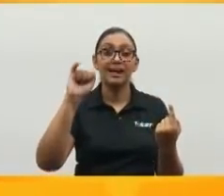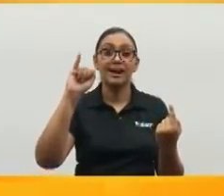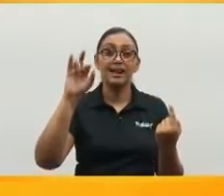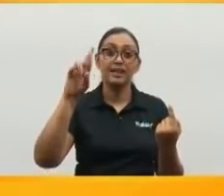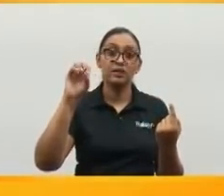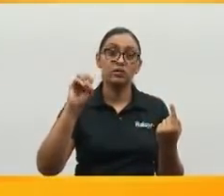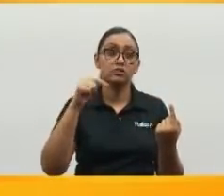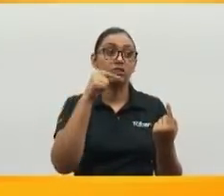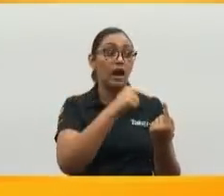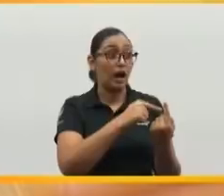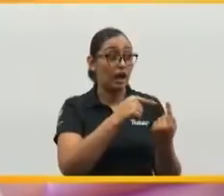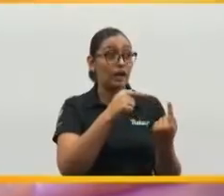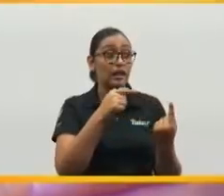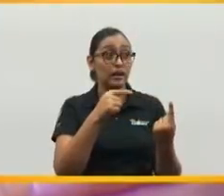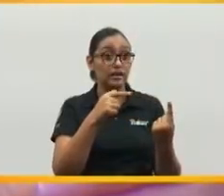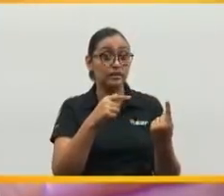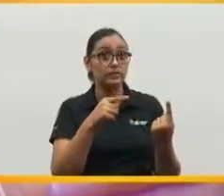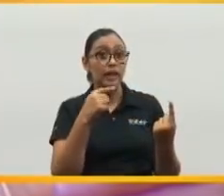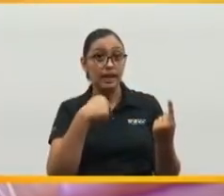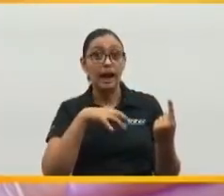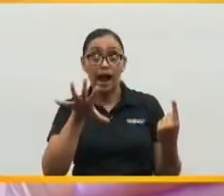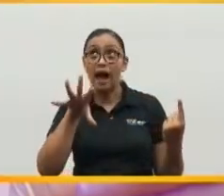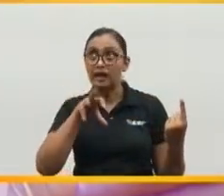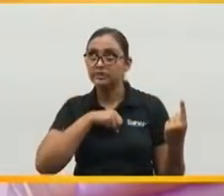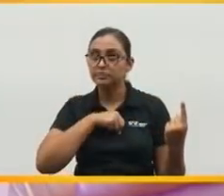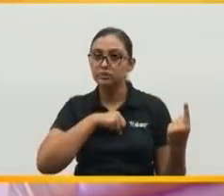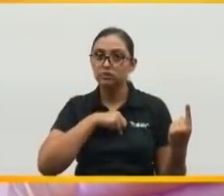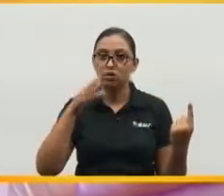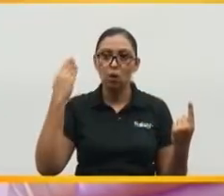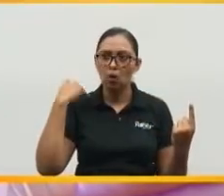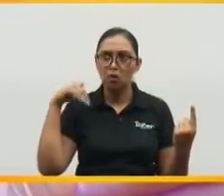la tradición no funciona.